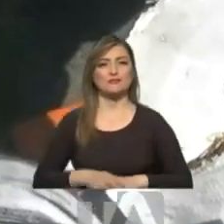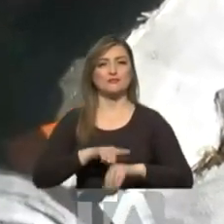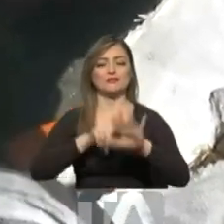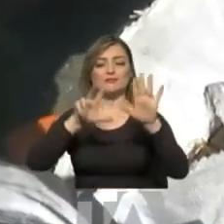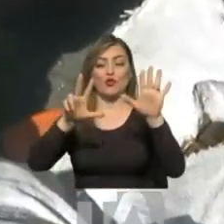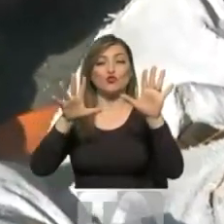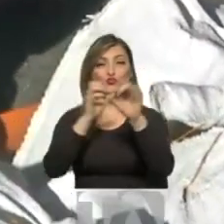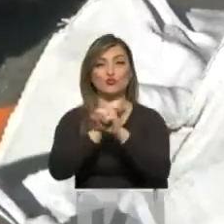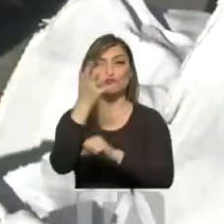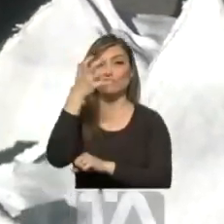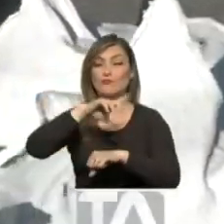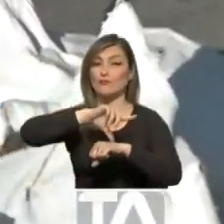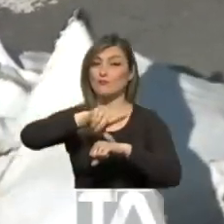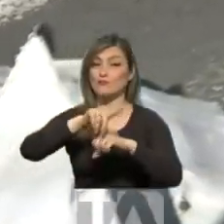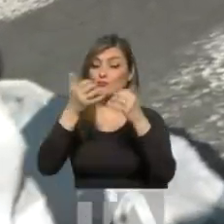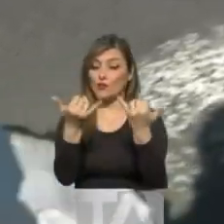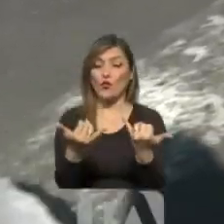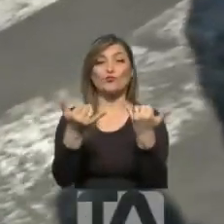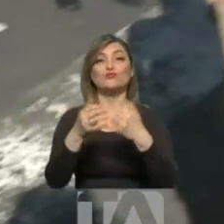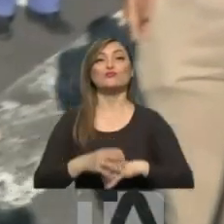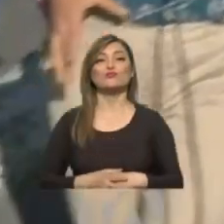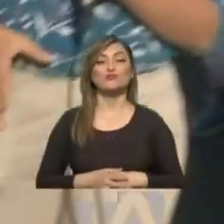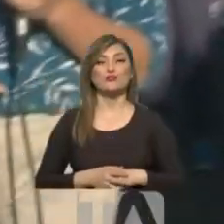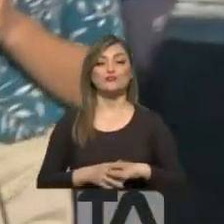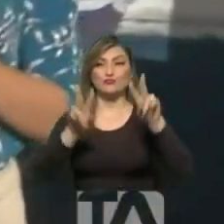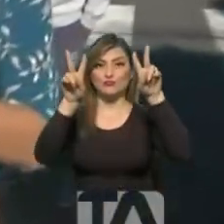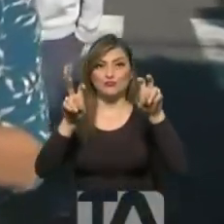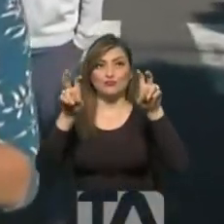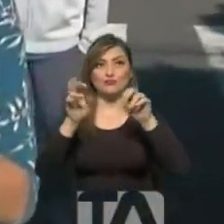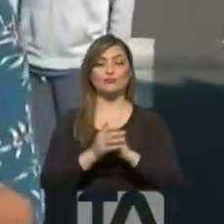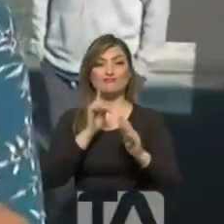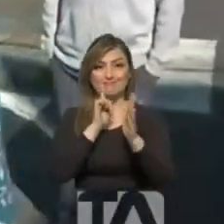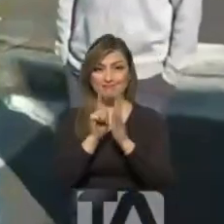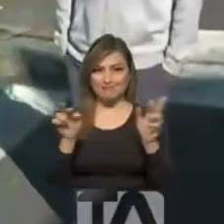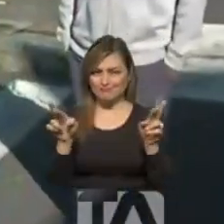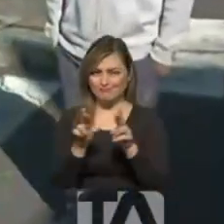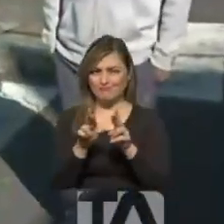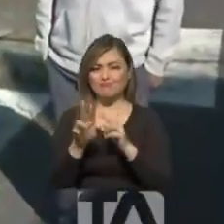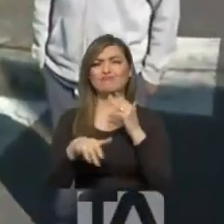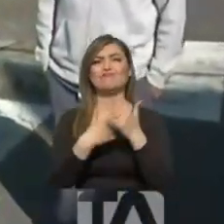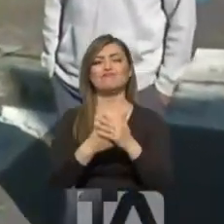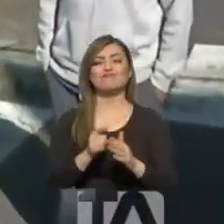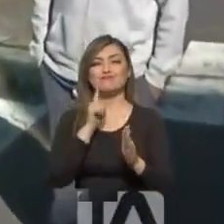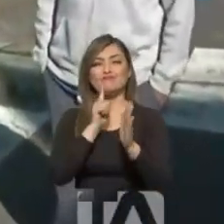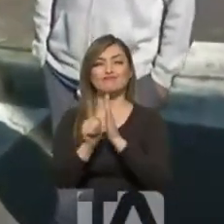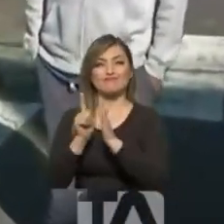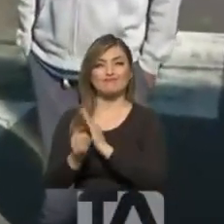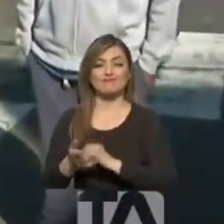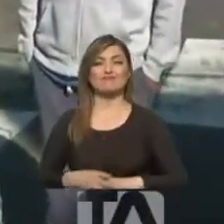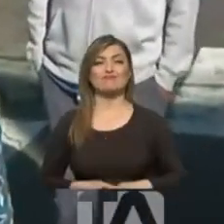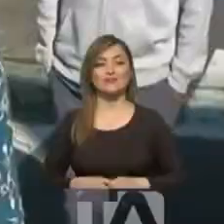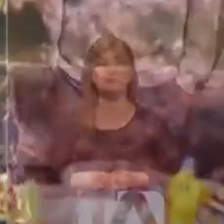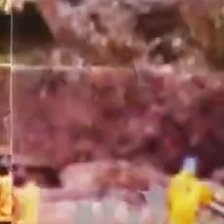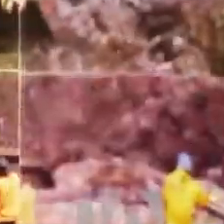las 8:15 y ahora vamos con nuestro segmento de primera mano para conocer más denuncias ciudadanas. Buenos